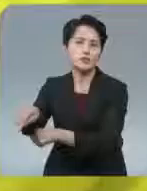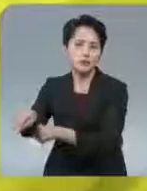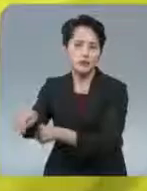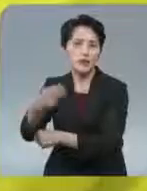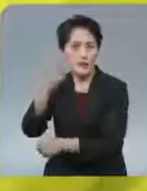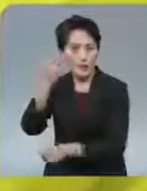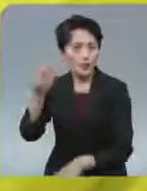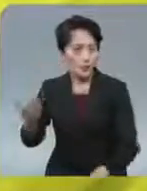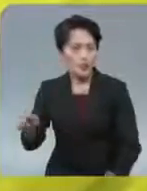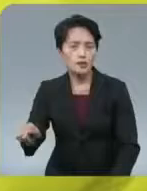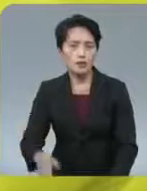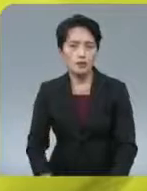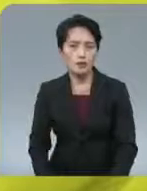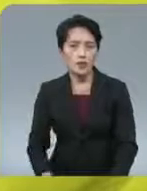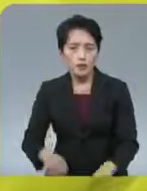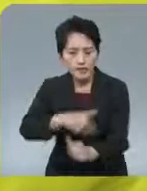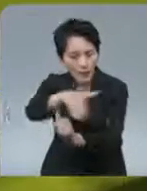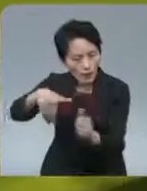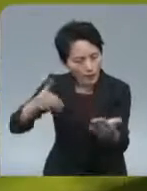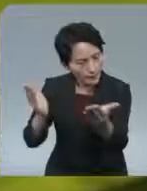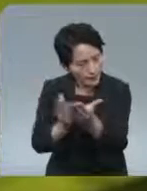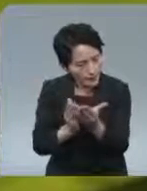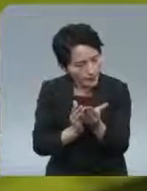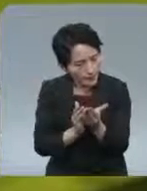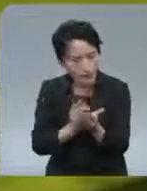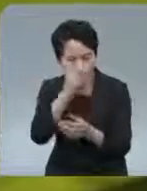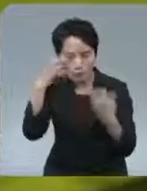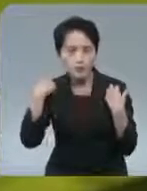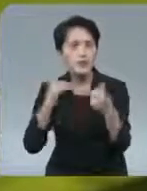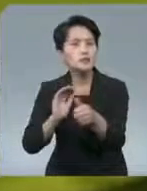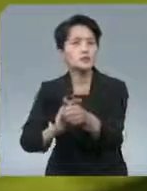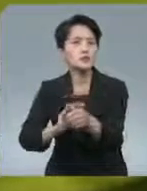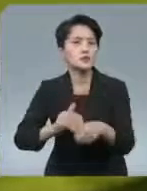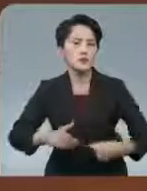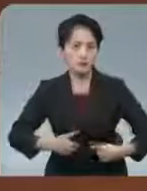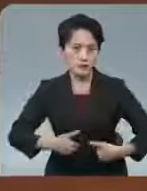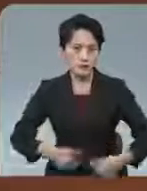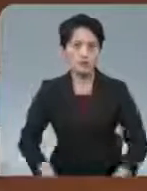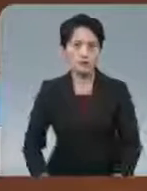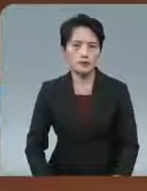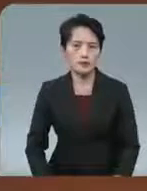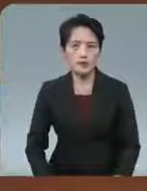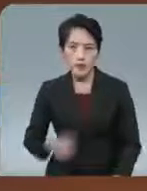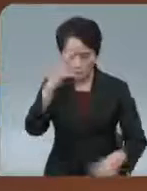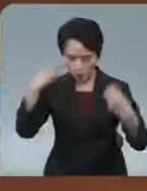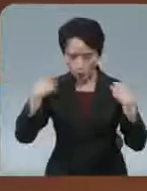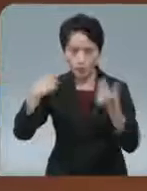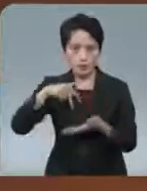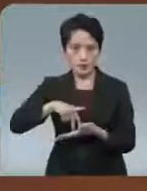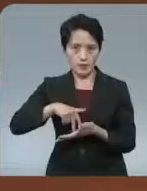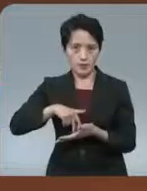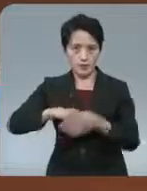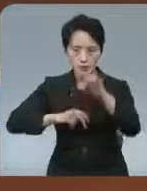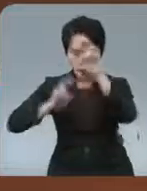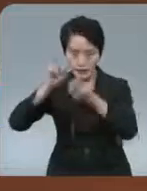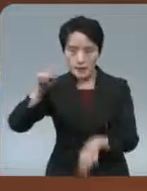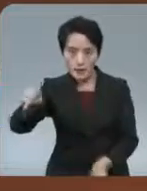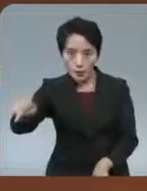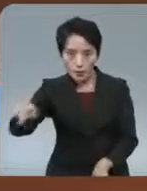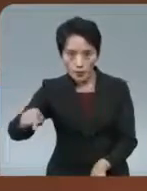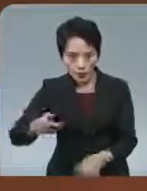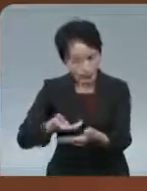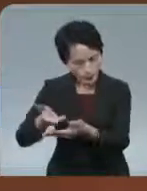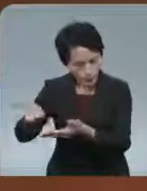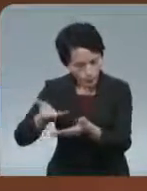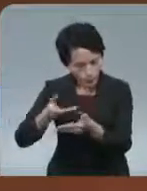sin embargo recalcó que priorizará la autonomía de cada firma sobre cómo manejar sus secretos empresariales además de ofrecer apoyo